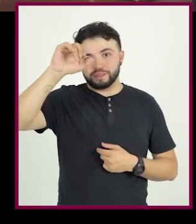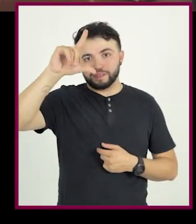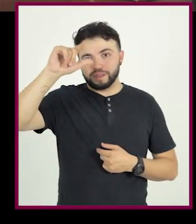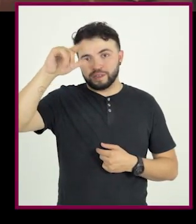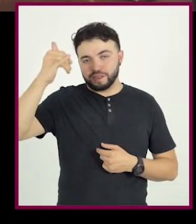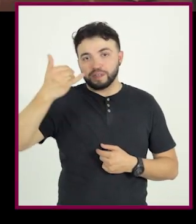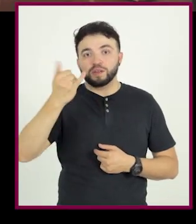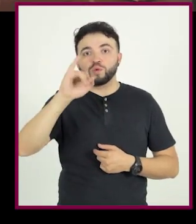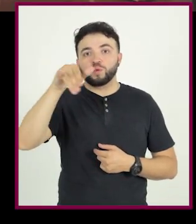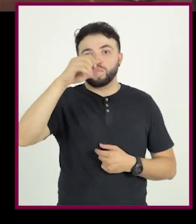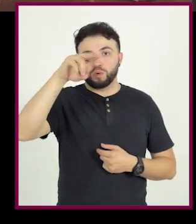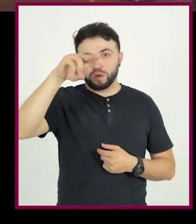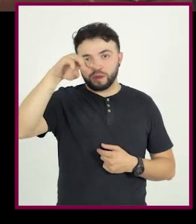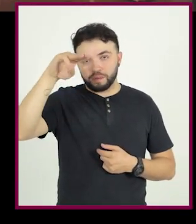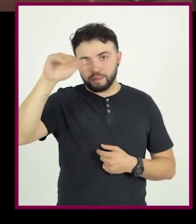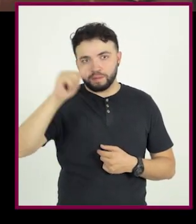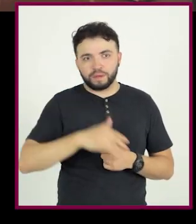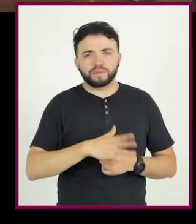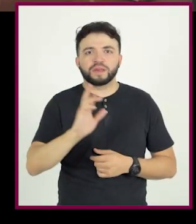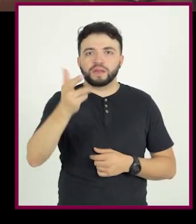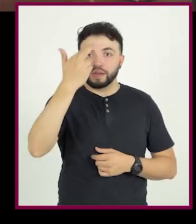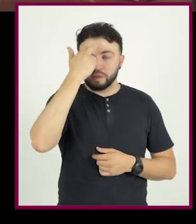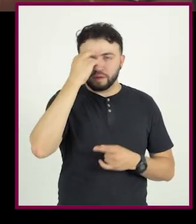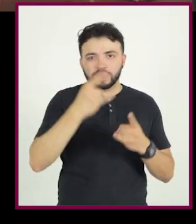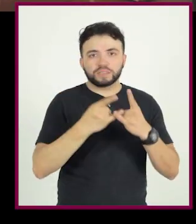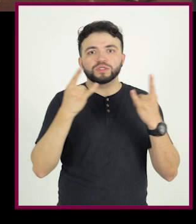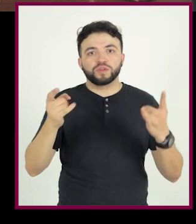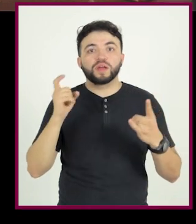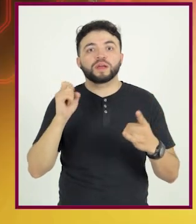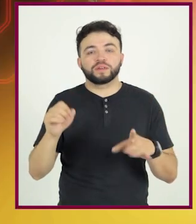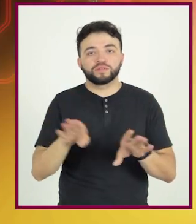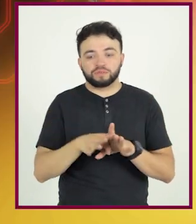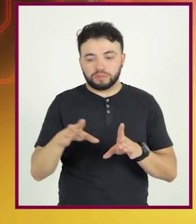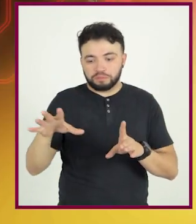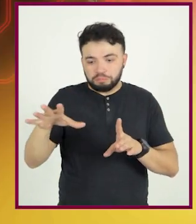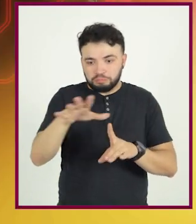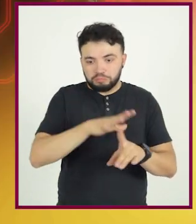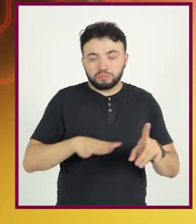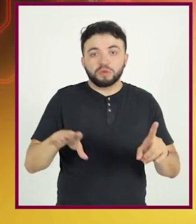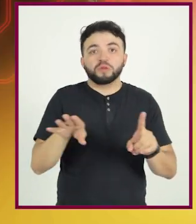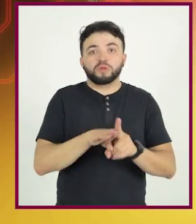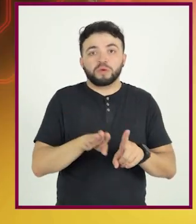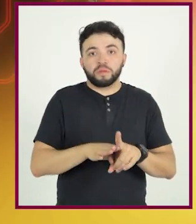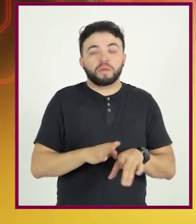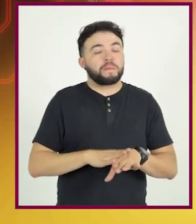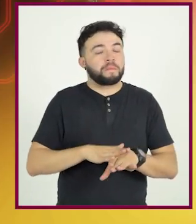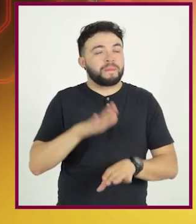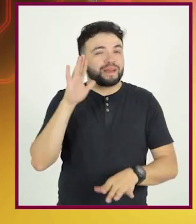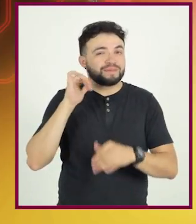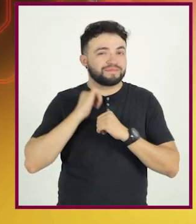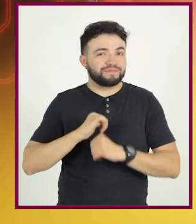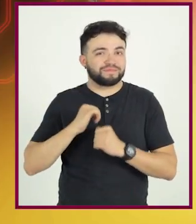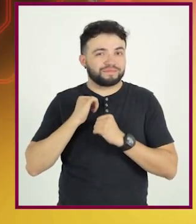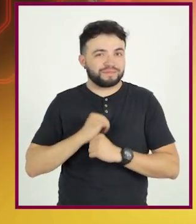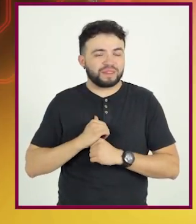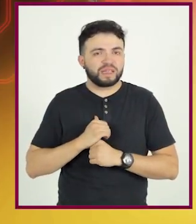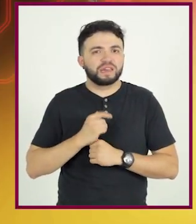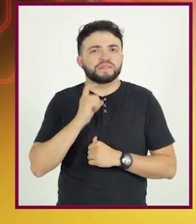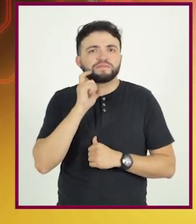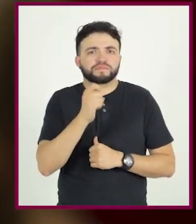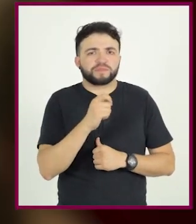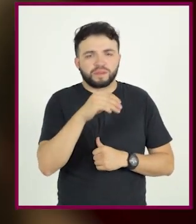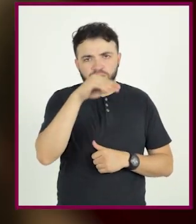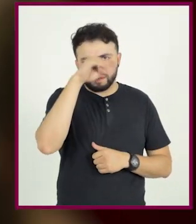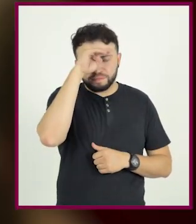Saludos, Citlali y Juanma. Hay que recordar que la historia es una de las áreas de conocimiento más antiguas.